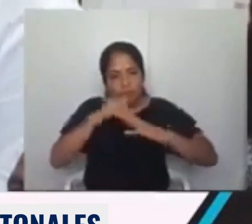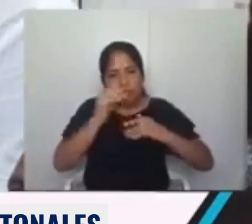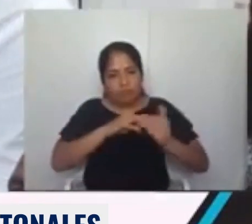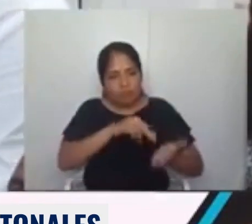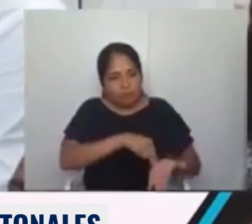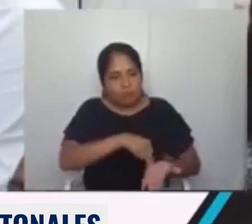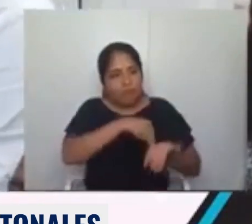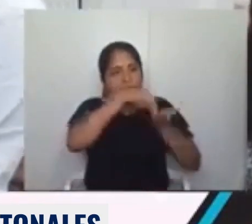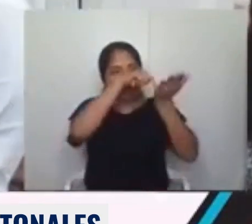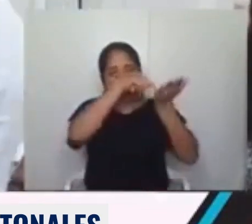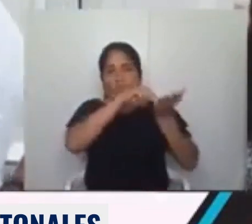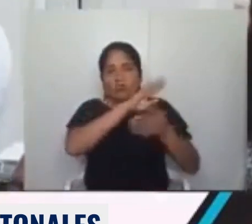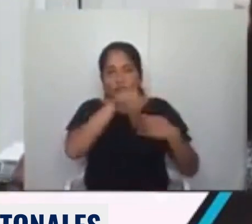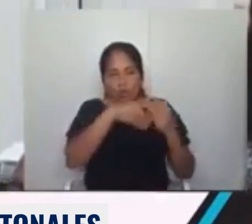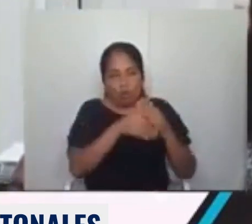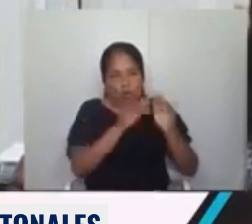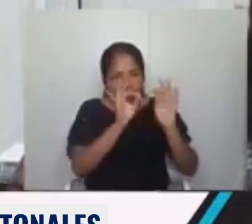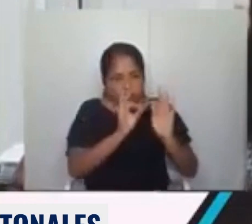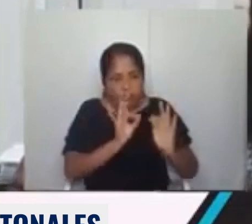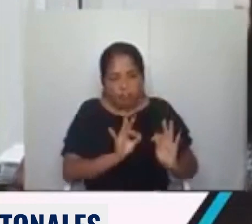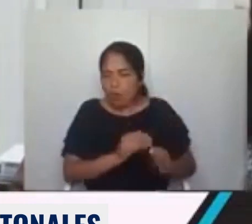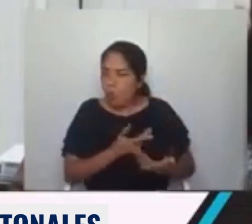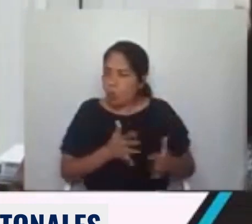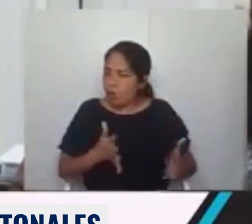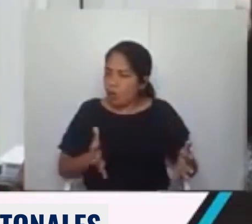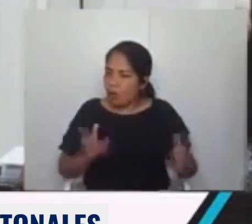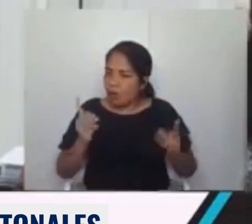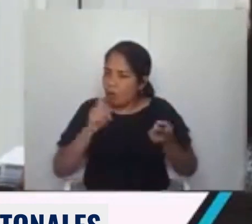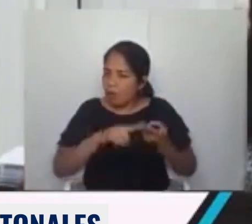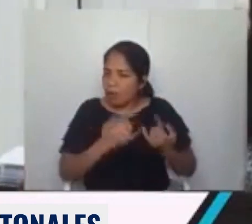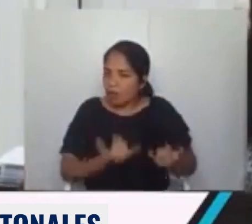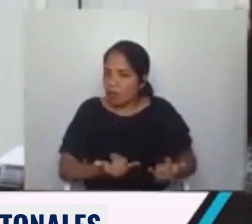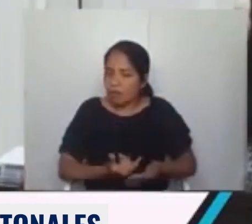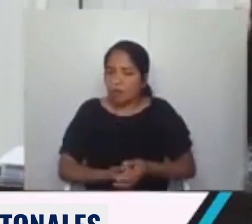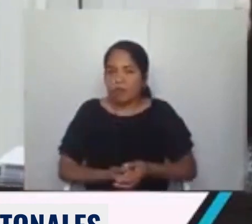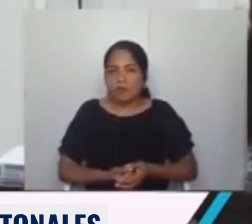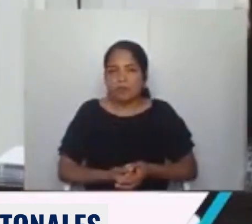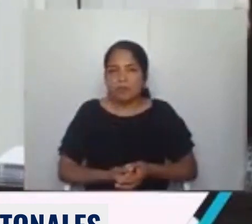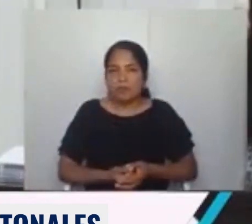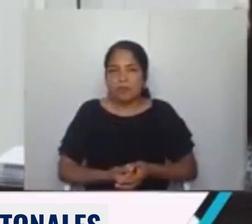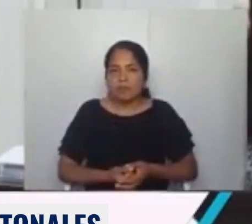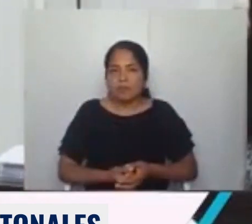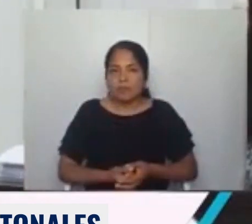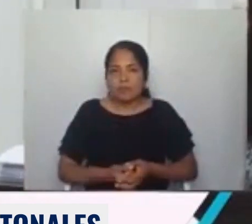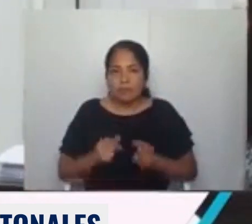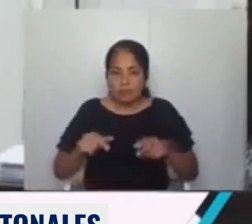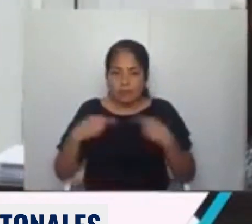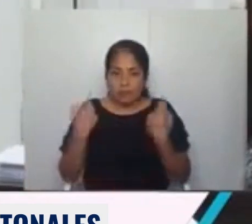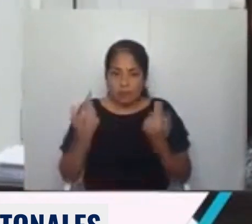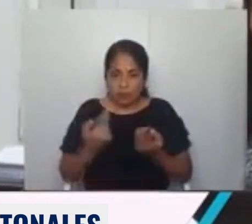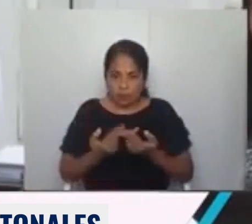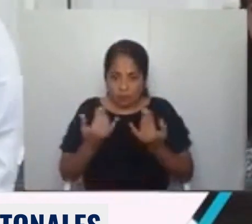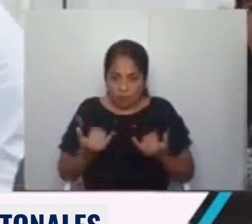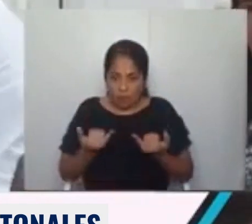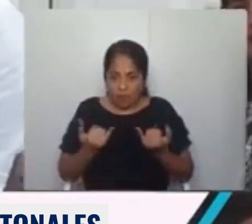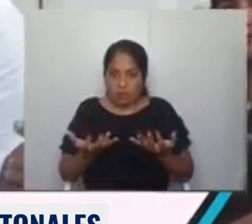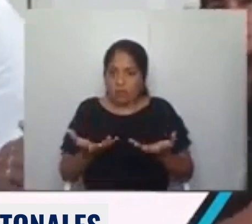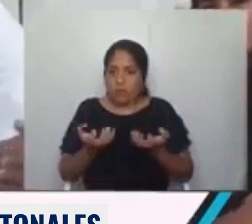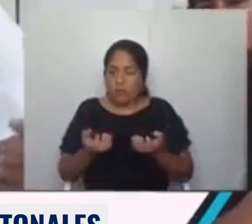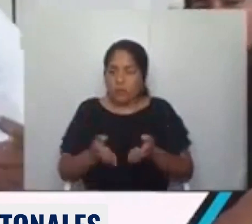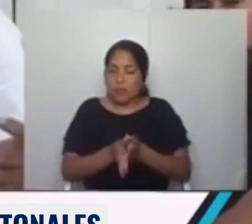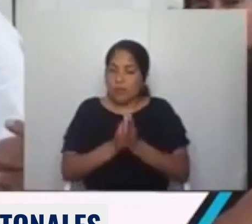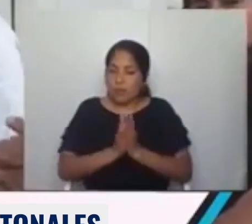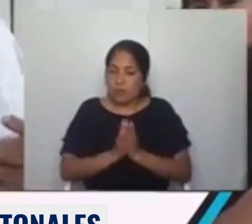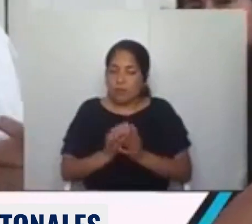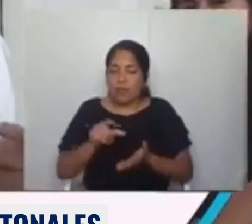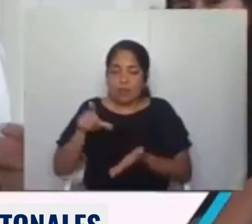lo demás. Quiero en esta presente sesión y en esta gestión que sea posible de que Lima vea